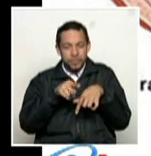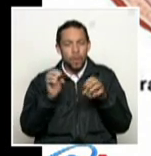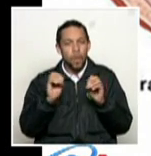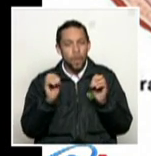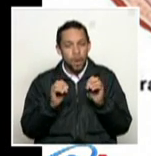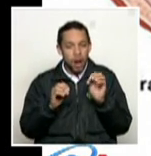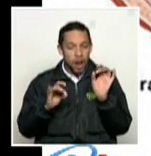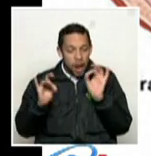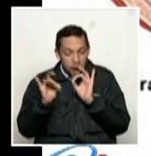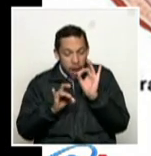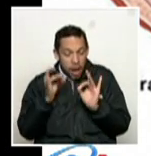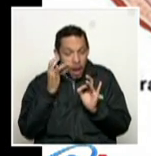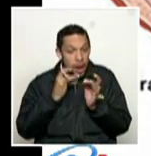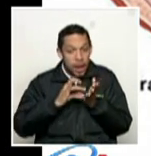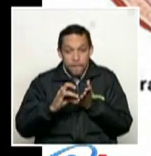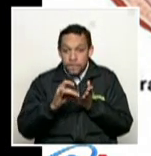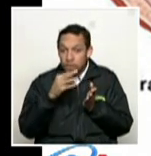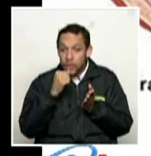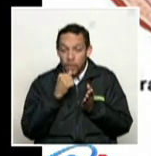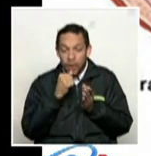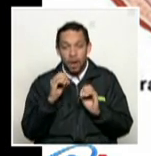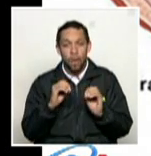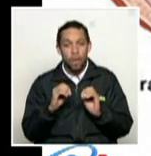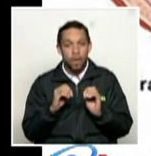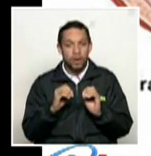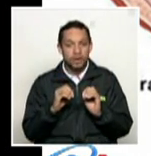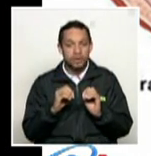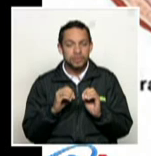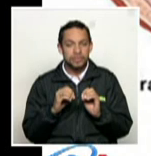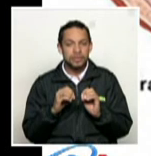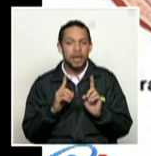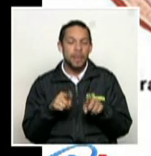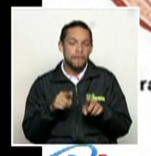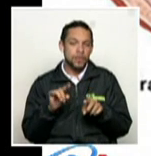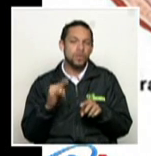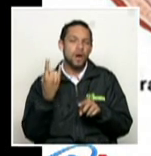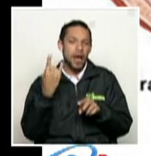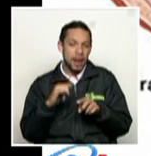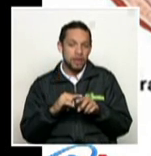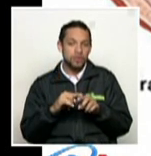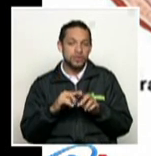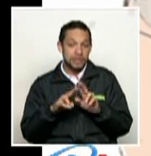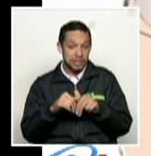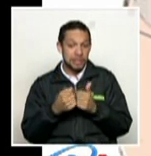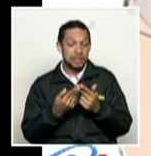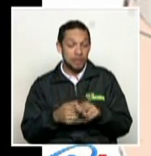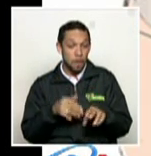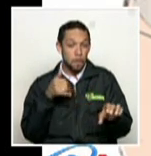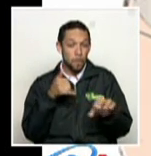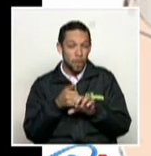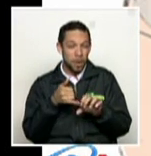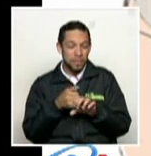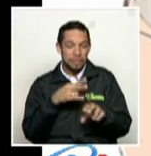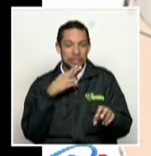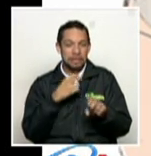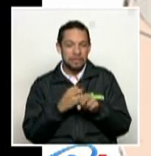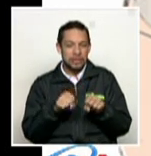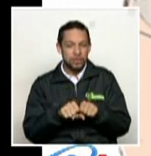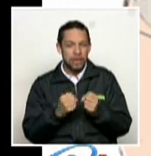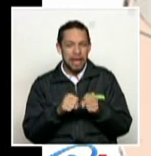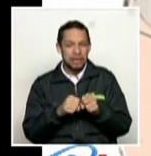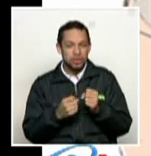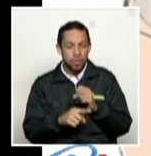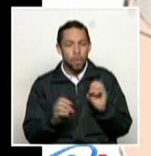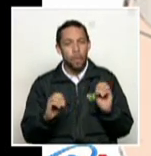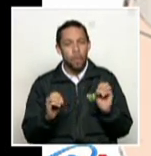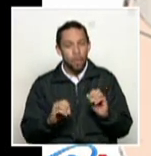técnicas de aseo, las mujeres que se maltratan con las relaciones sexuales, las mujeres que son alérgicas a ciertas